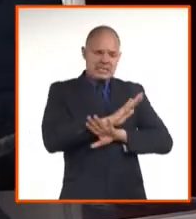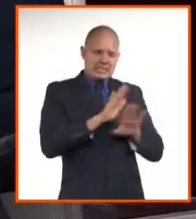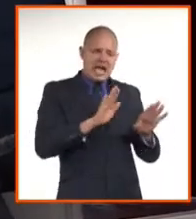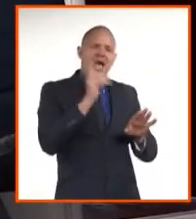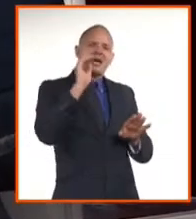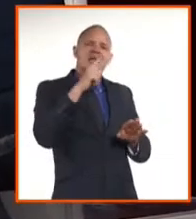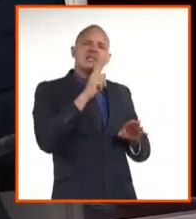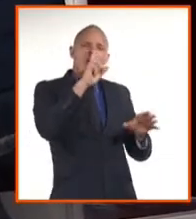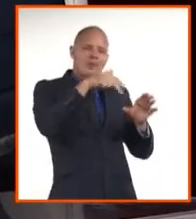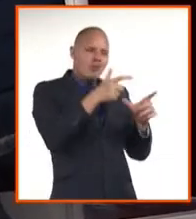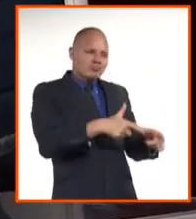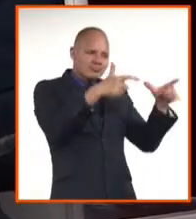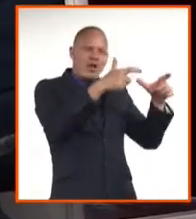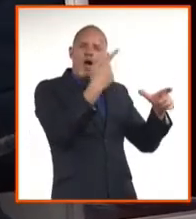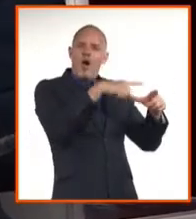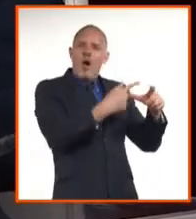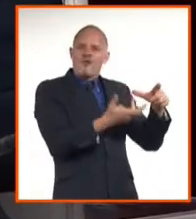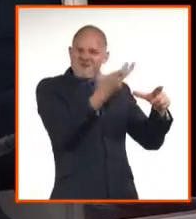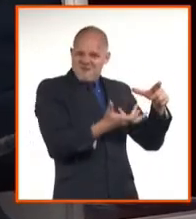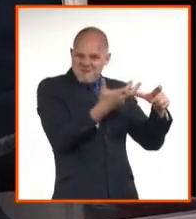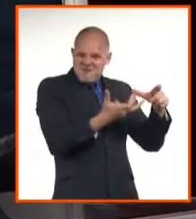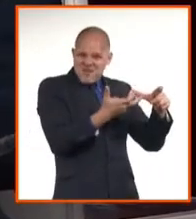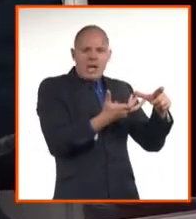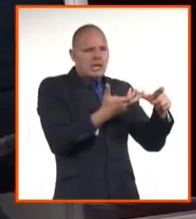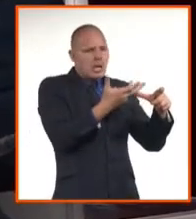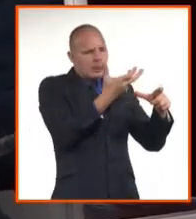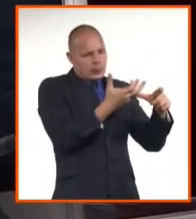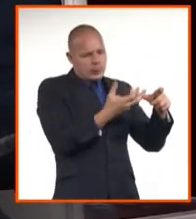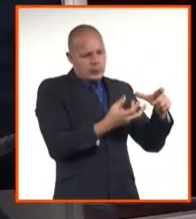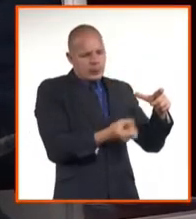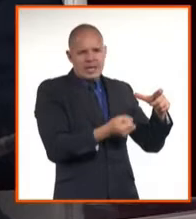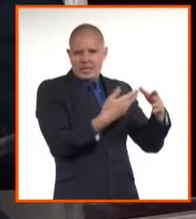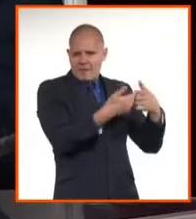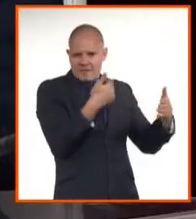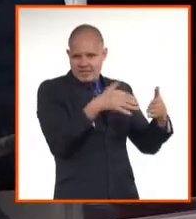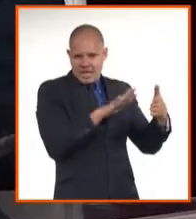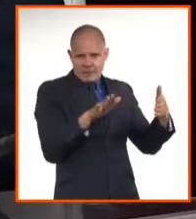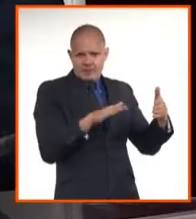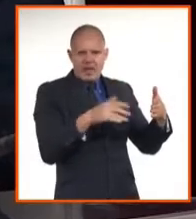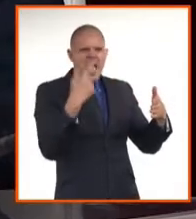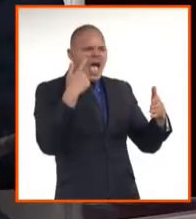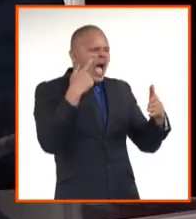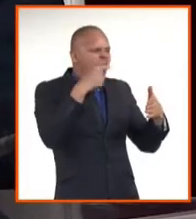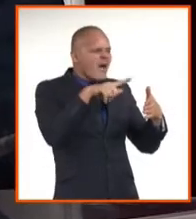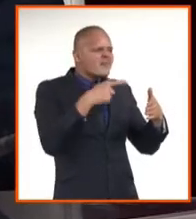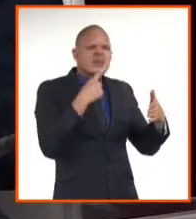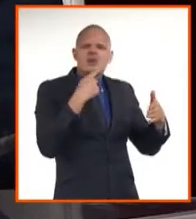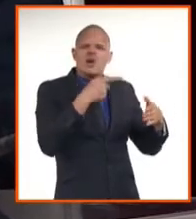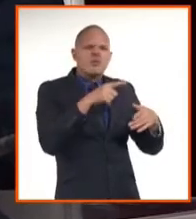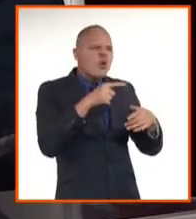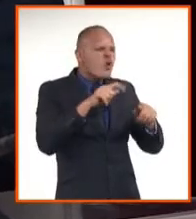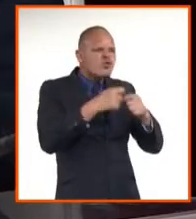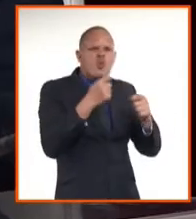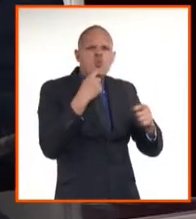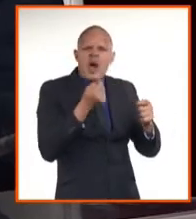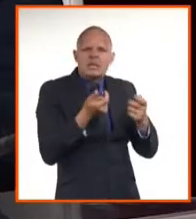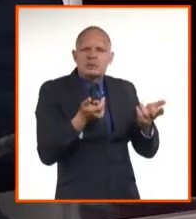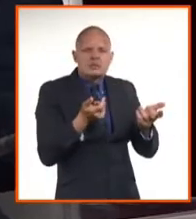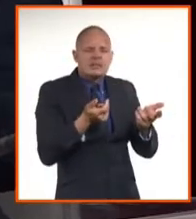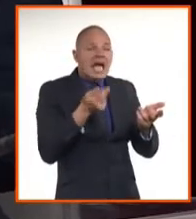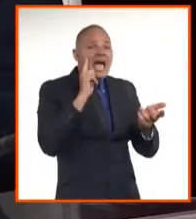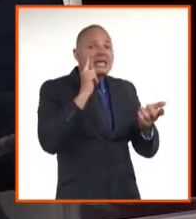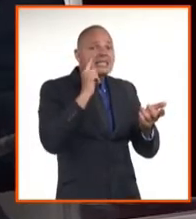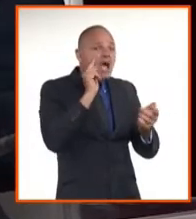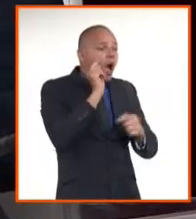se revisaron dónde que estaban, se encontraron cuatro tubos de la pared intermedia y de la